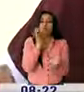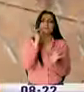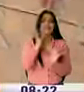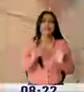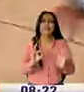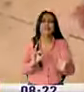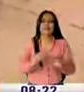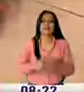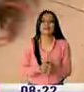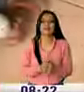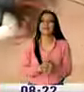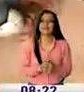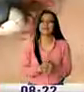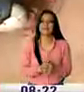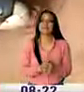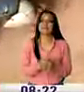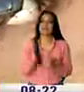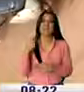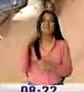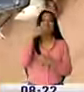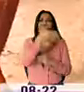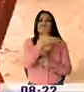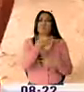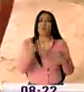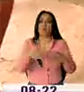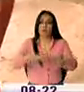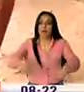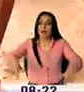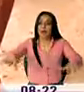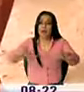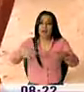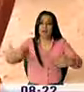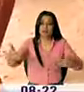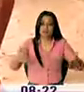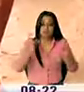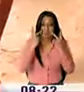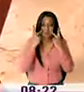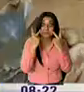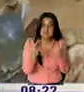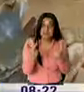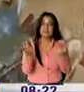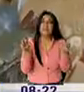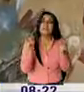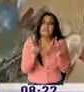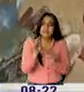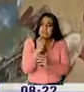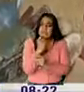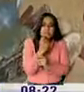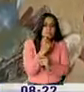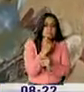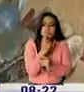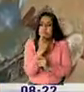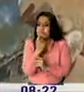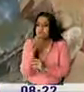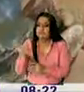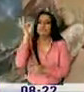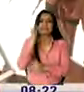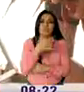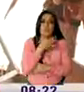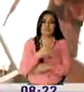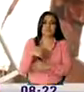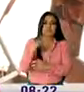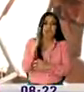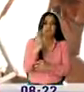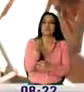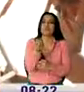más que esperar, fuimos hasta las jaulas, donde no solo los puede ver, sino escoger el que más le guste. Y por supuesto,